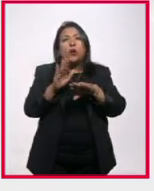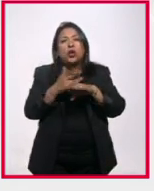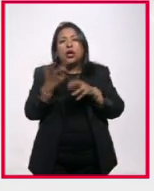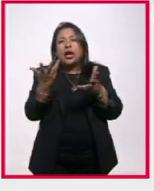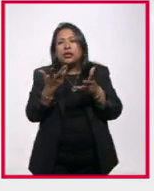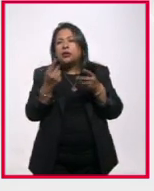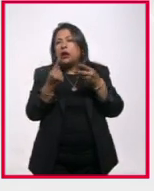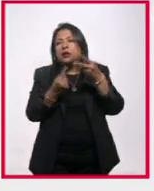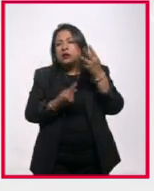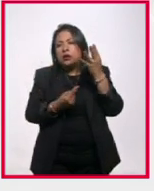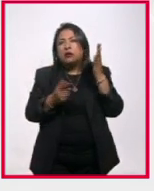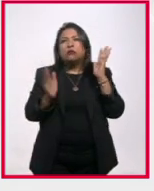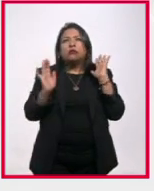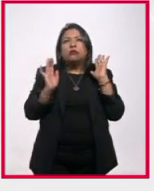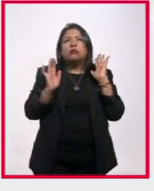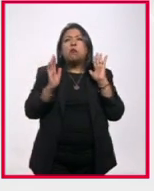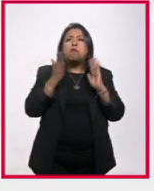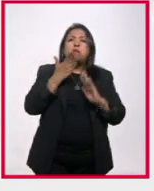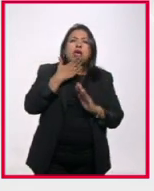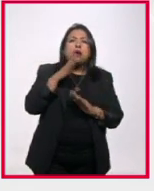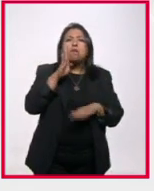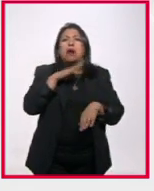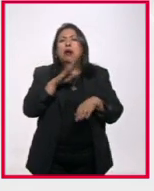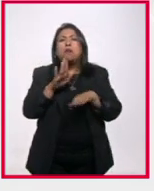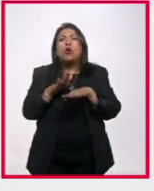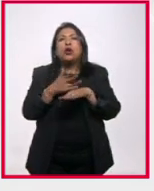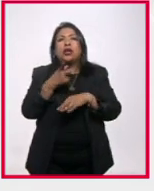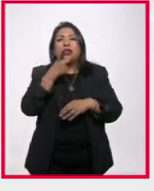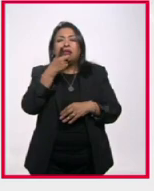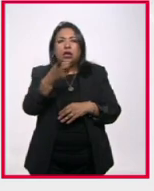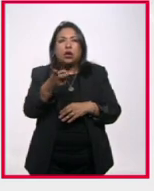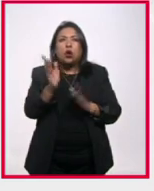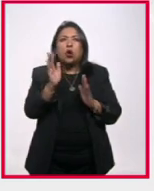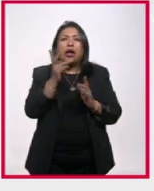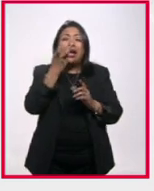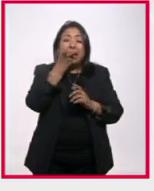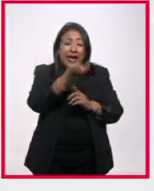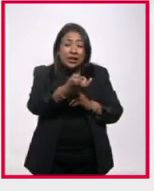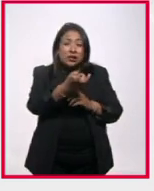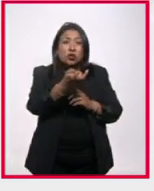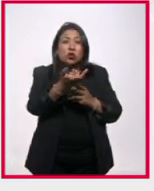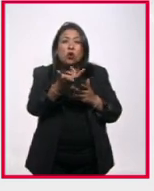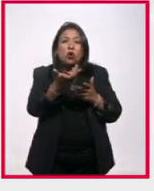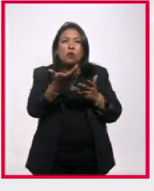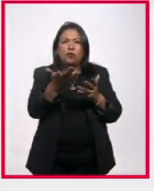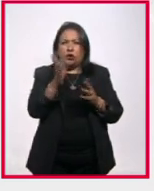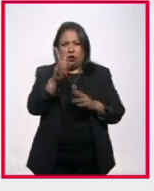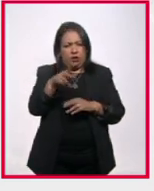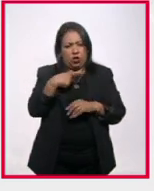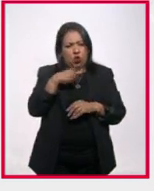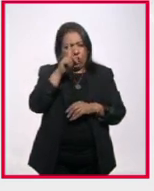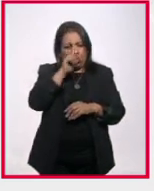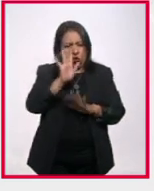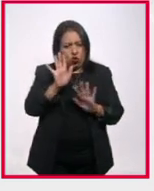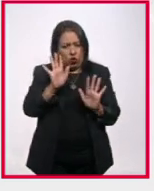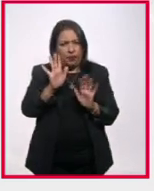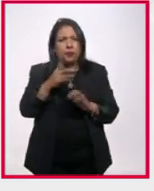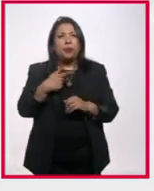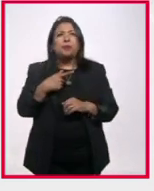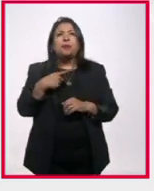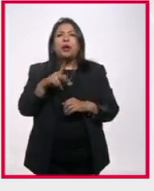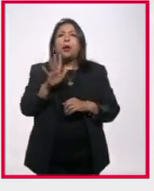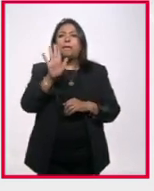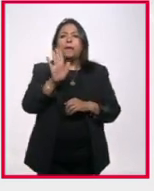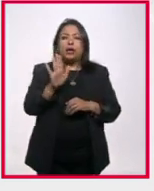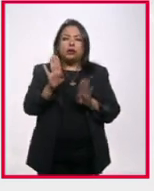qué es correcto decir esto que está haciendo, que no lo hago. Pero eso es así